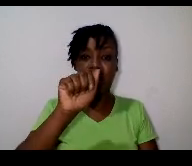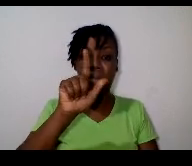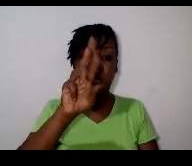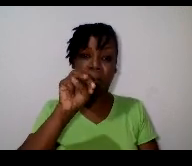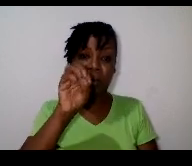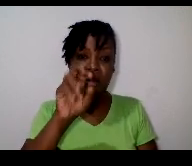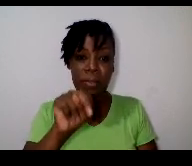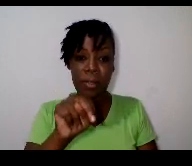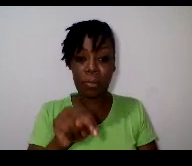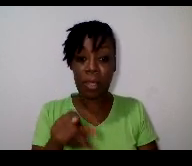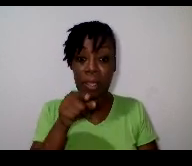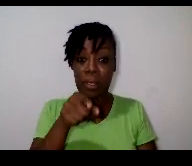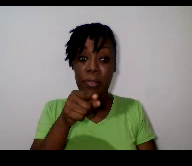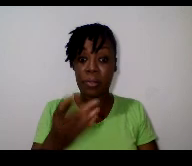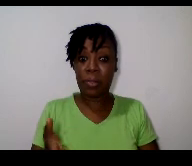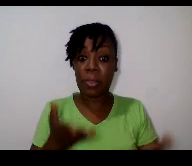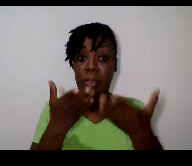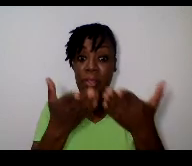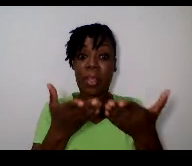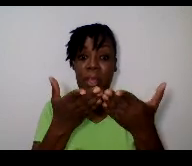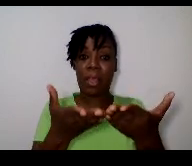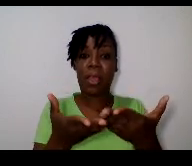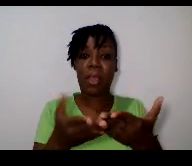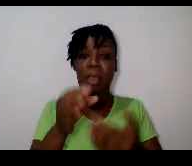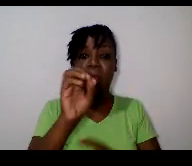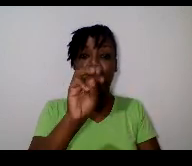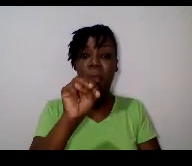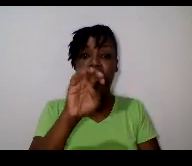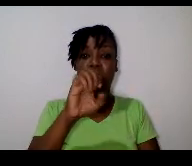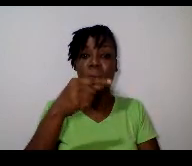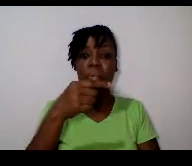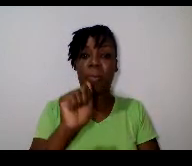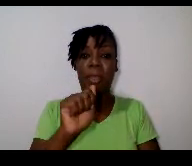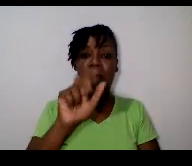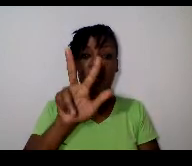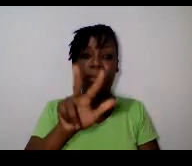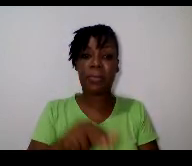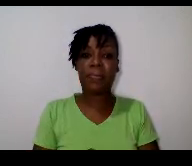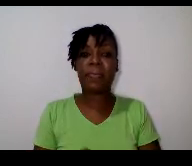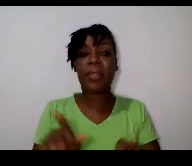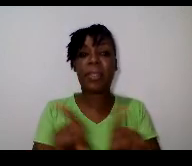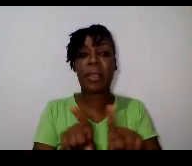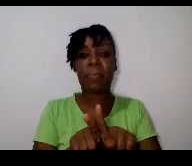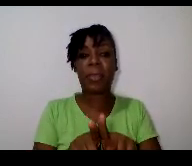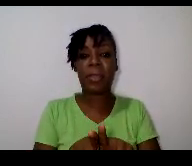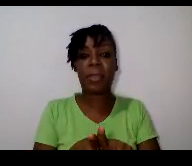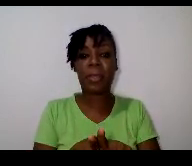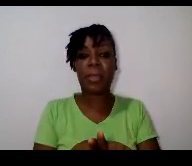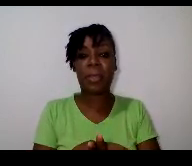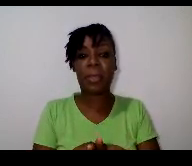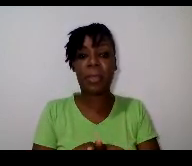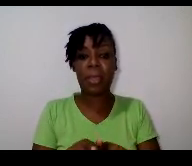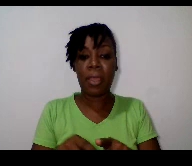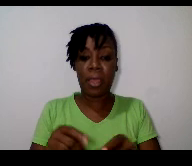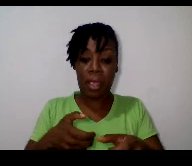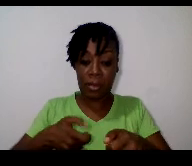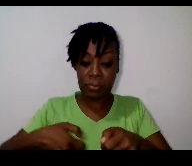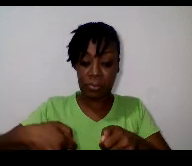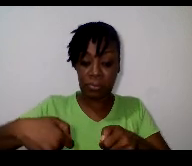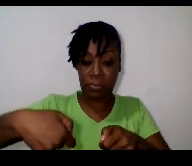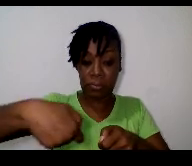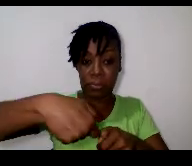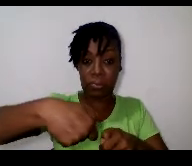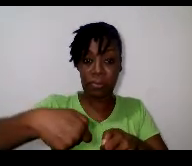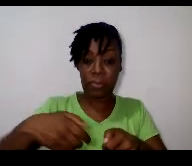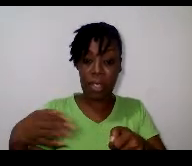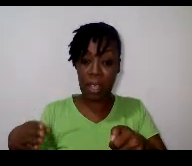proveedores de lo que tiene que ver estos ácidos grasos, inclusive el atún en lata, que es algo que se está facilitando